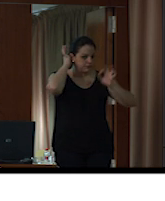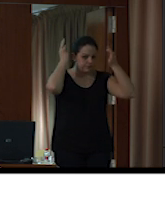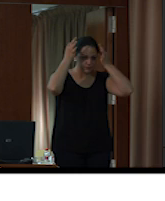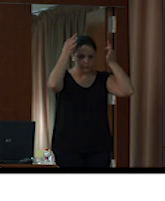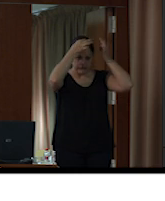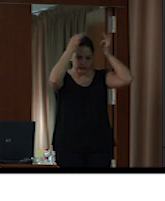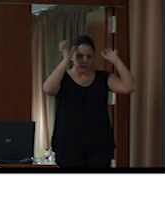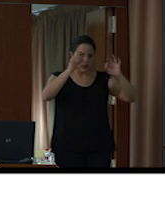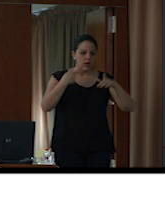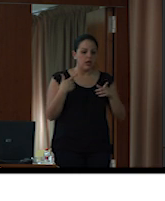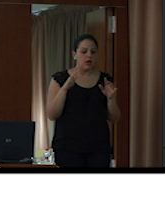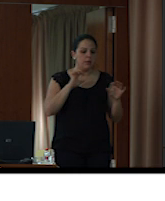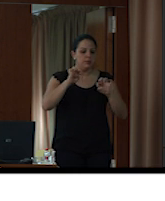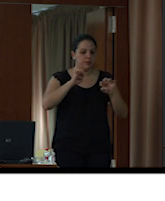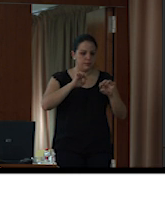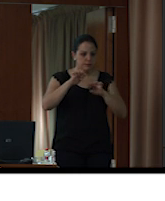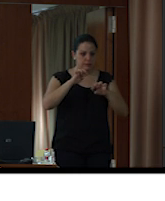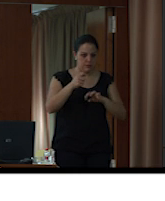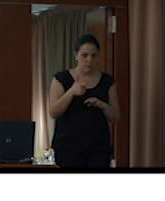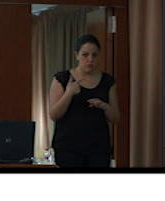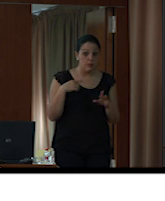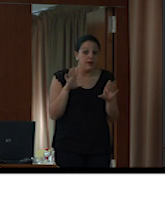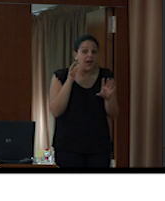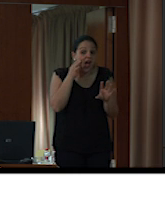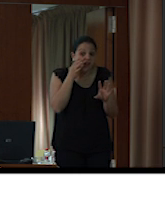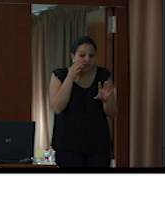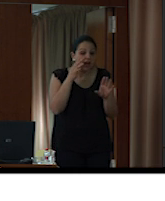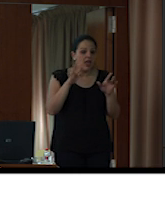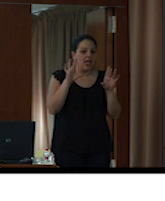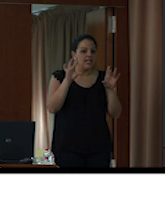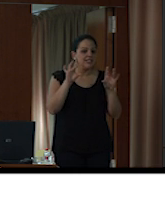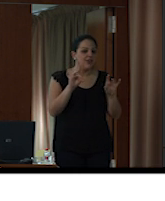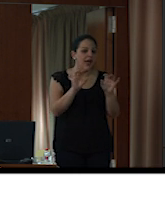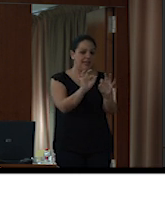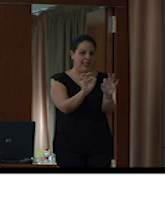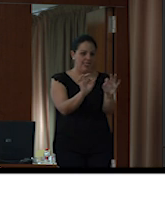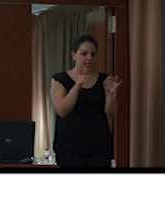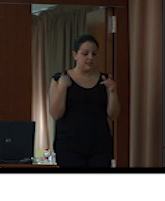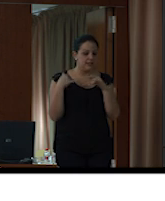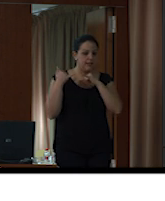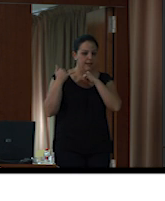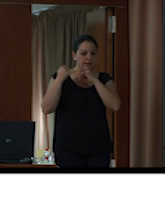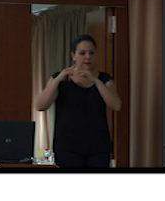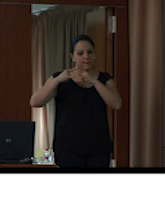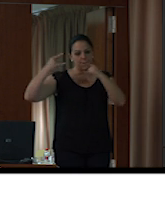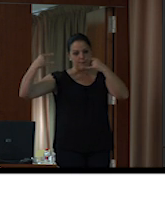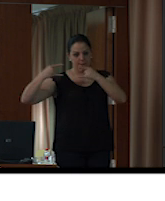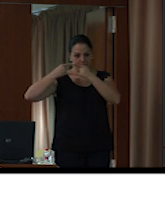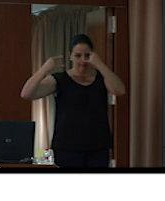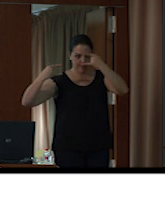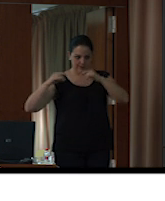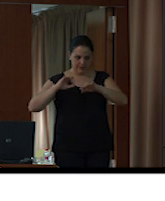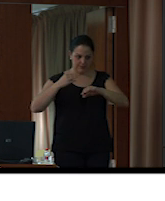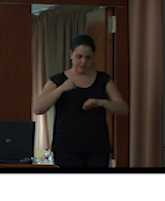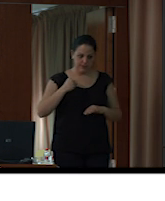en profundidad sin necesidad de tocar la cabeza. O sea, lo que hacemos es un campo magnético que podemos graduar. Ahí os he puesto un estudio, pero